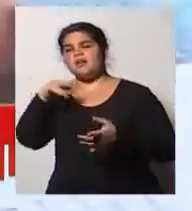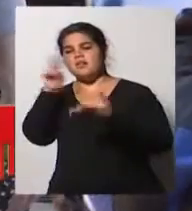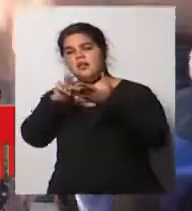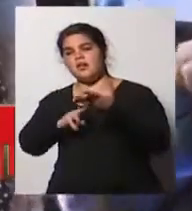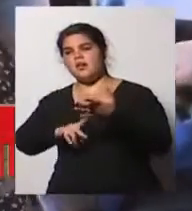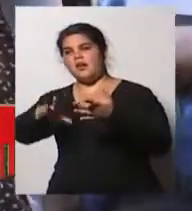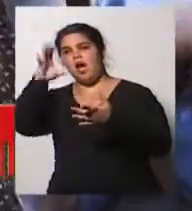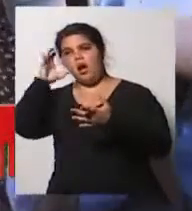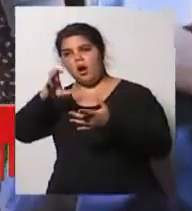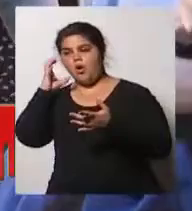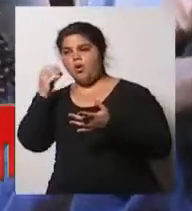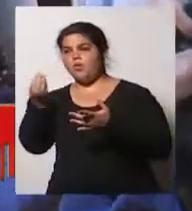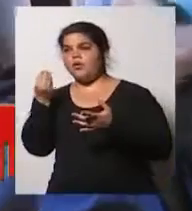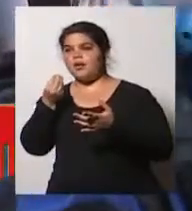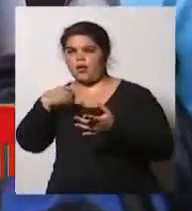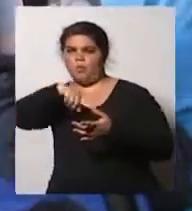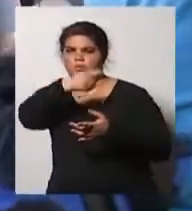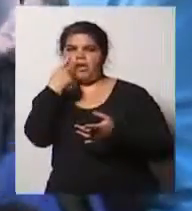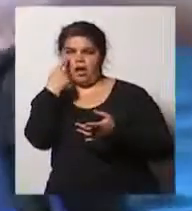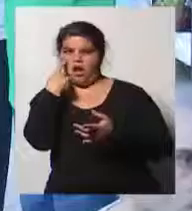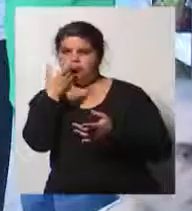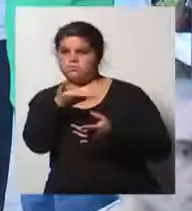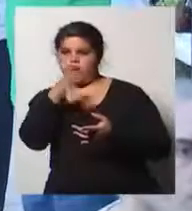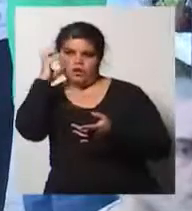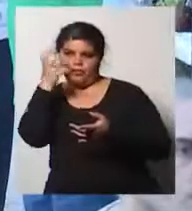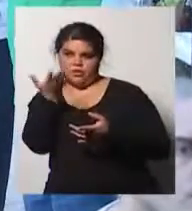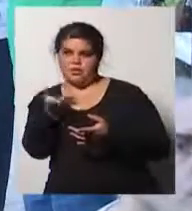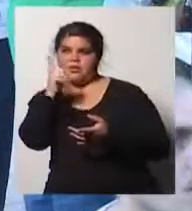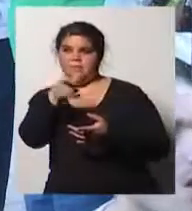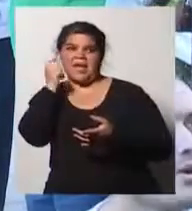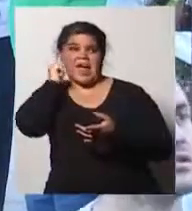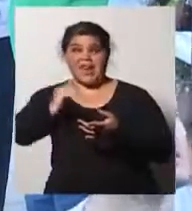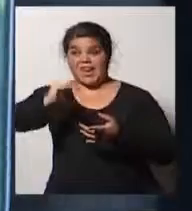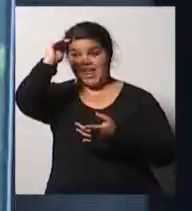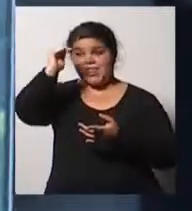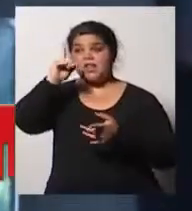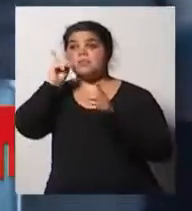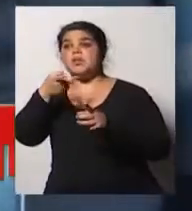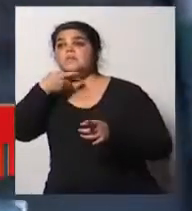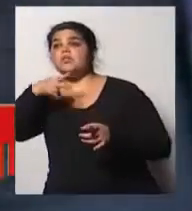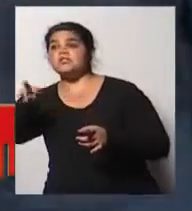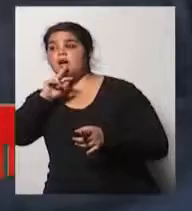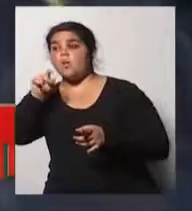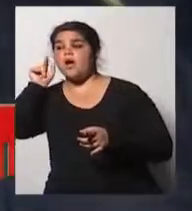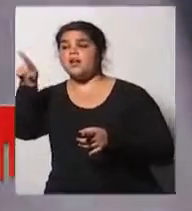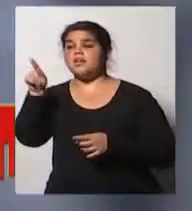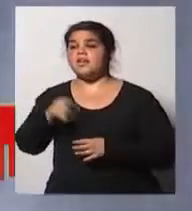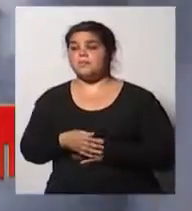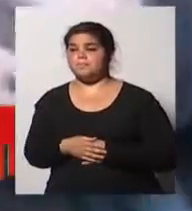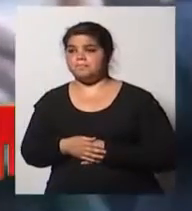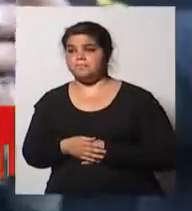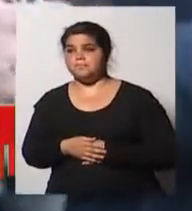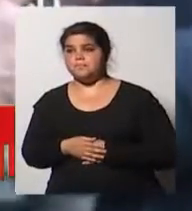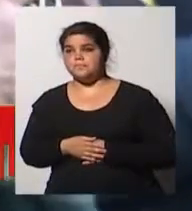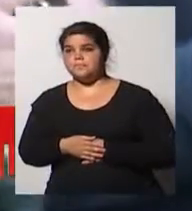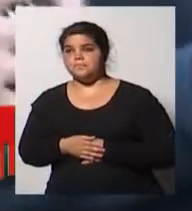rememorando. Ustedes se tienen que acordar si son suficientemente grandes, lo que pasó en San Juan con el vino con